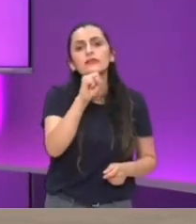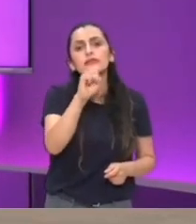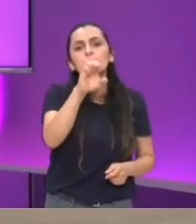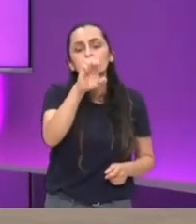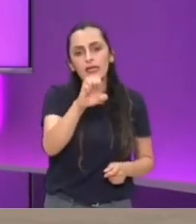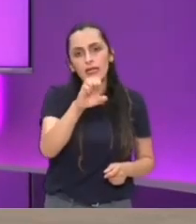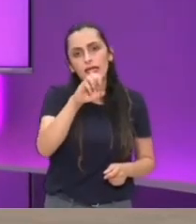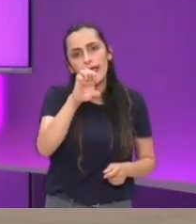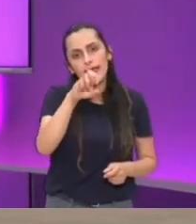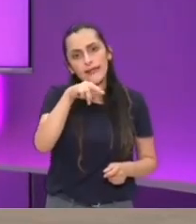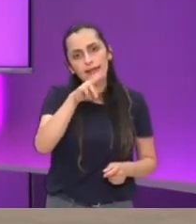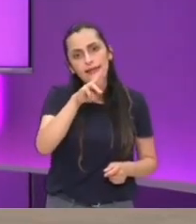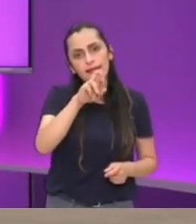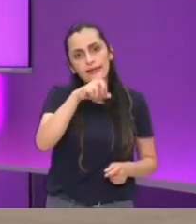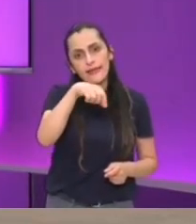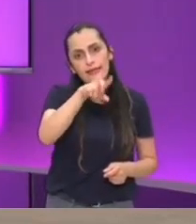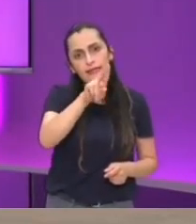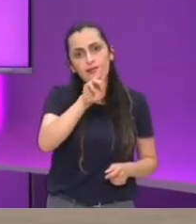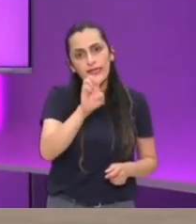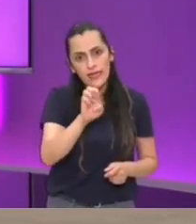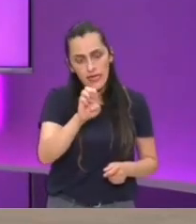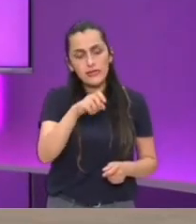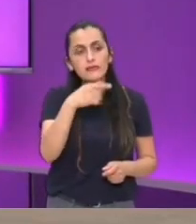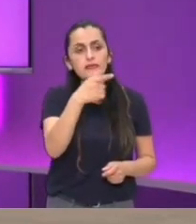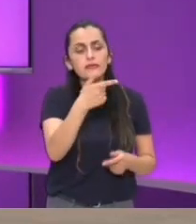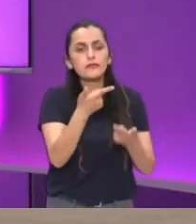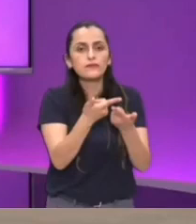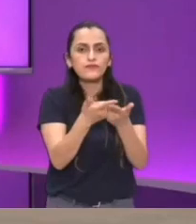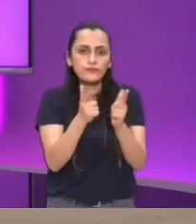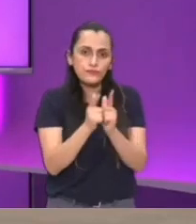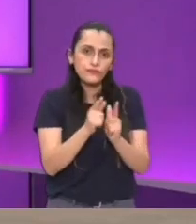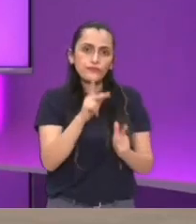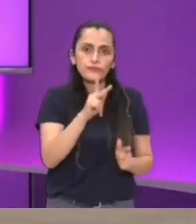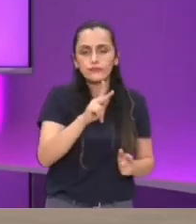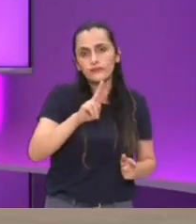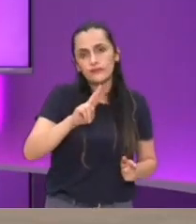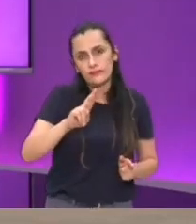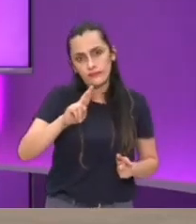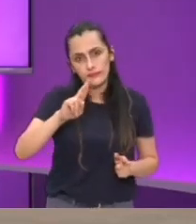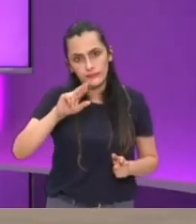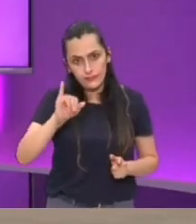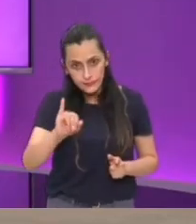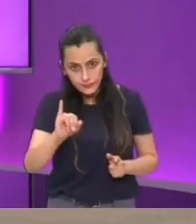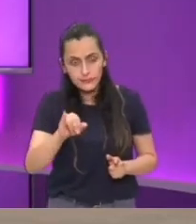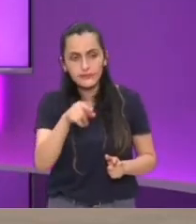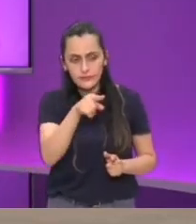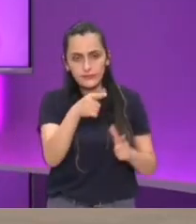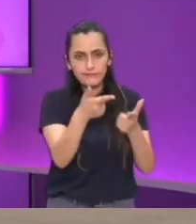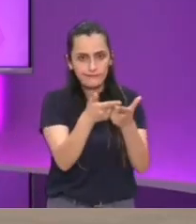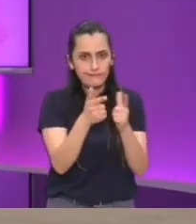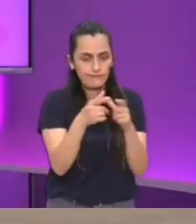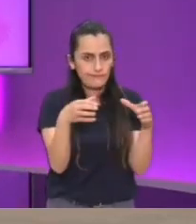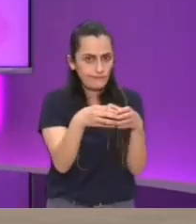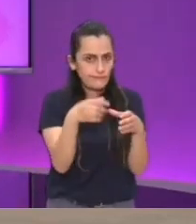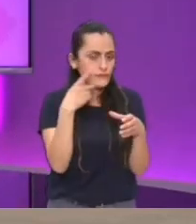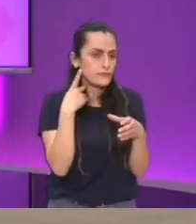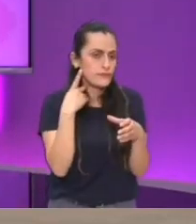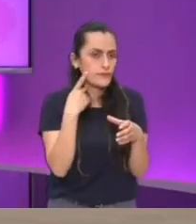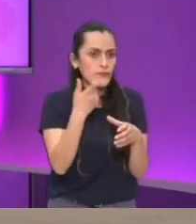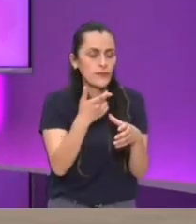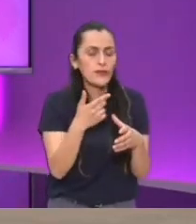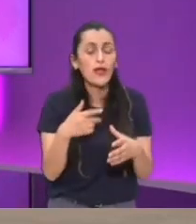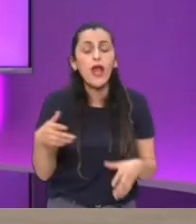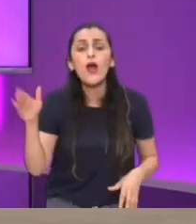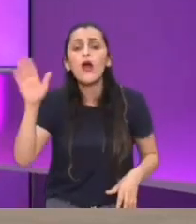Partido Revolucionario Institucional. Para usted, la misma pregunta, ¿cuánto invertir y cómo hacerlo para